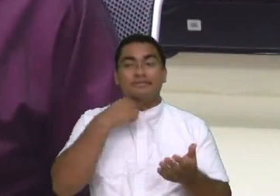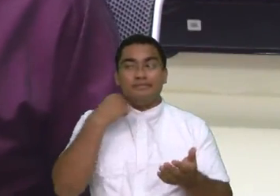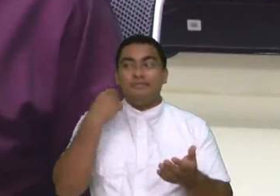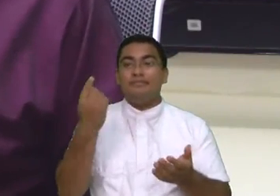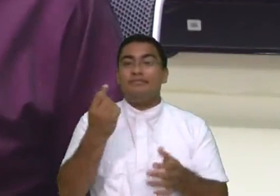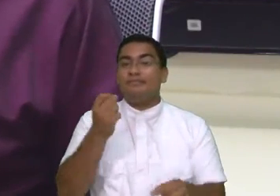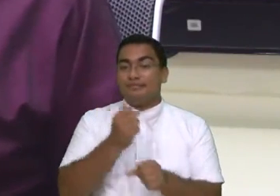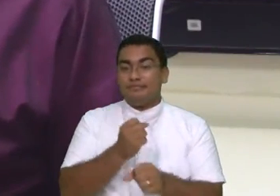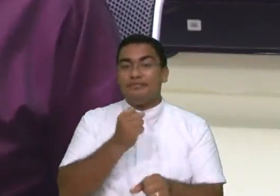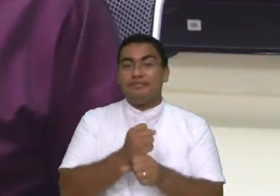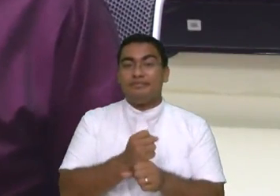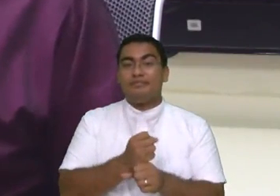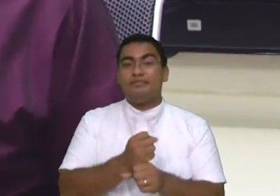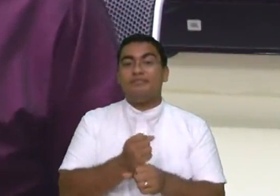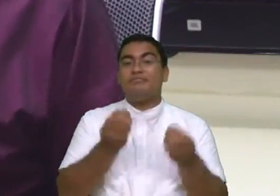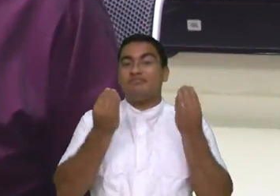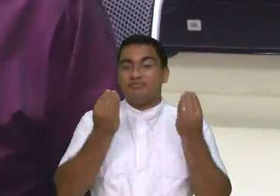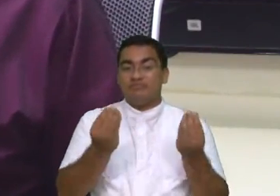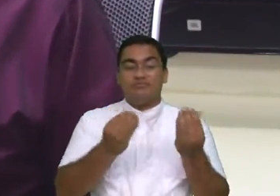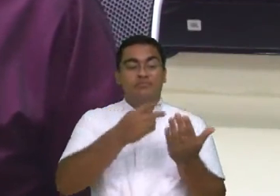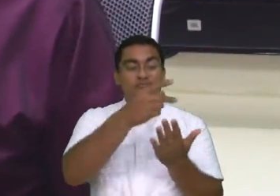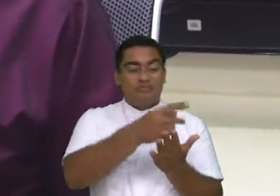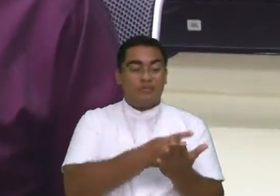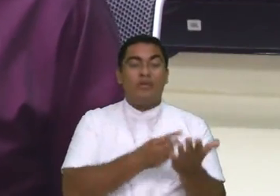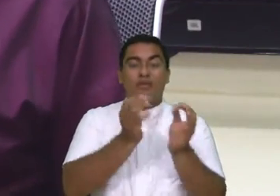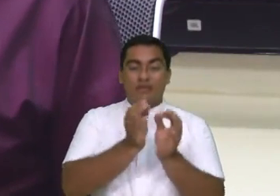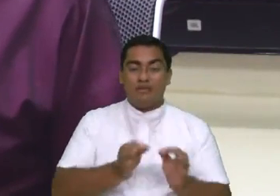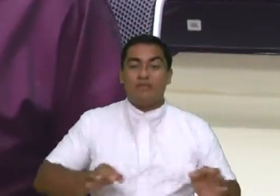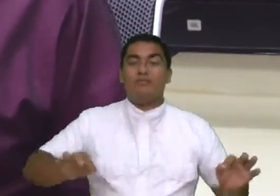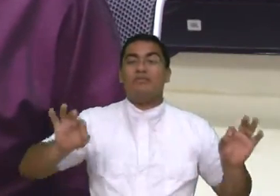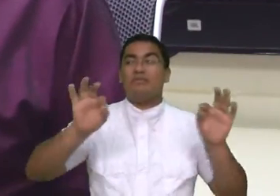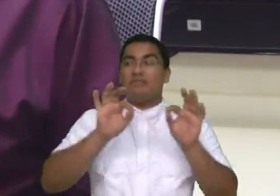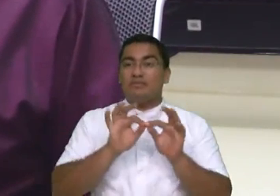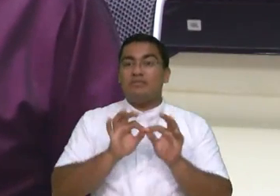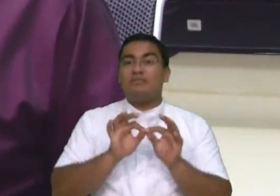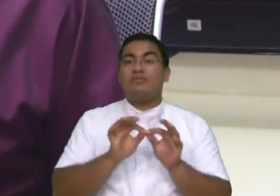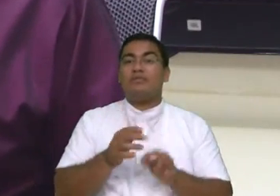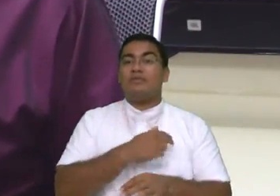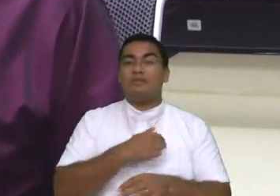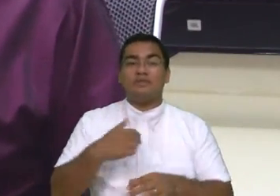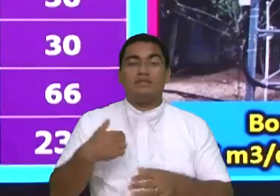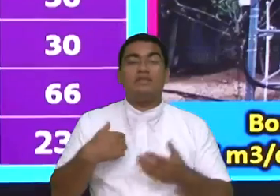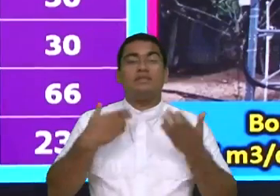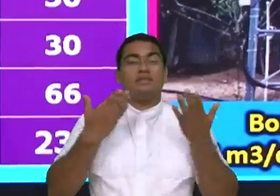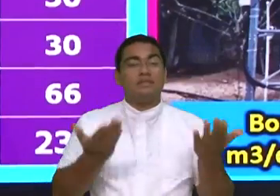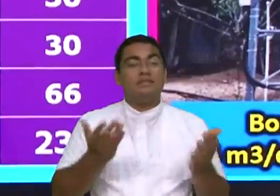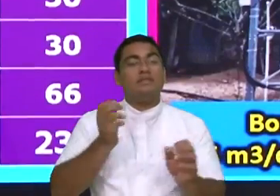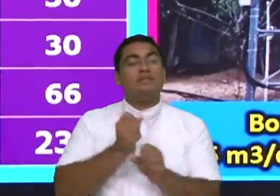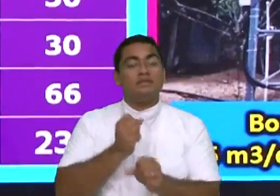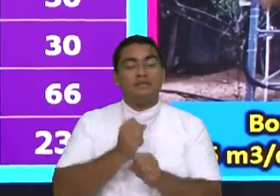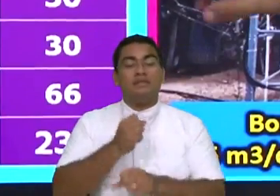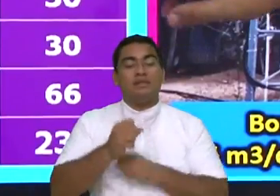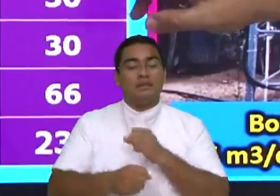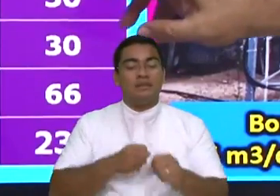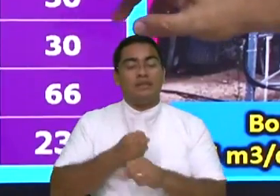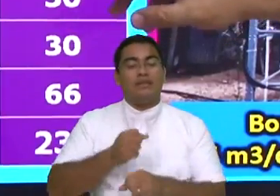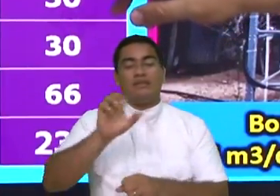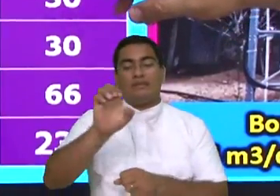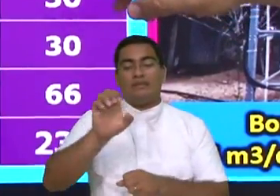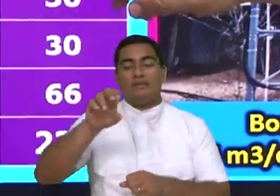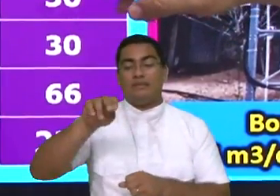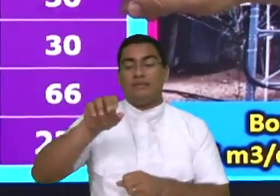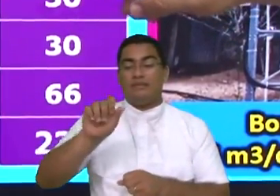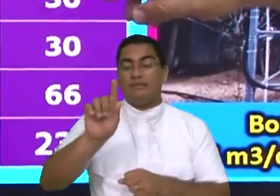cumplimiento a una gran cantidad de proyectos importantes que vamos a desarrollar este año. Enatrel viene trabajando también